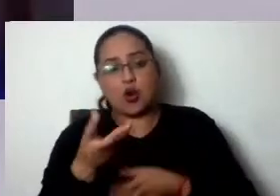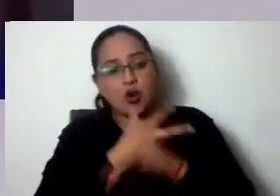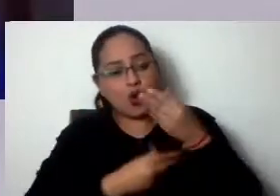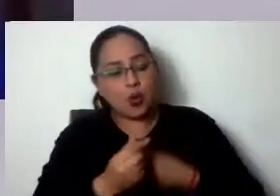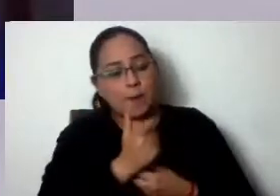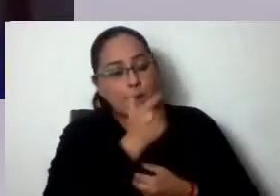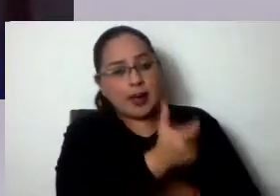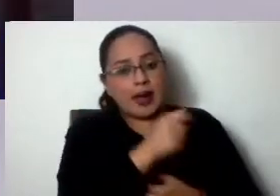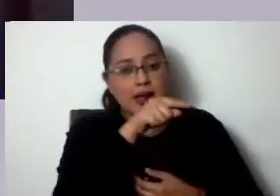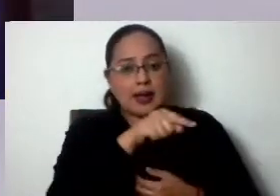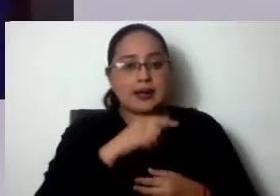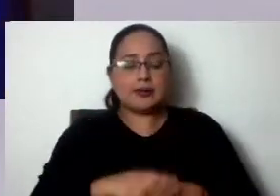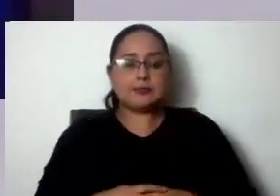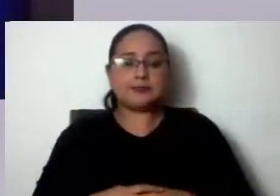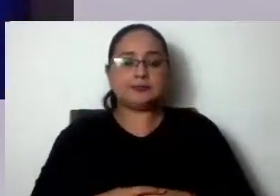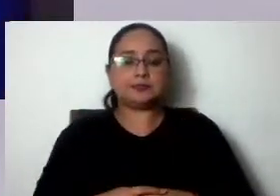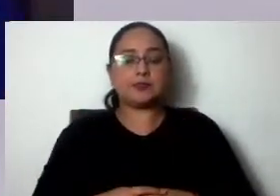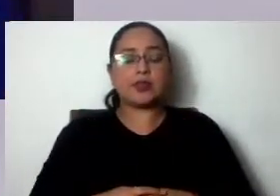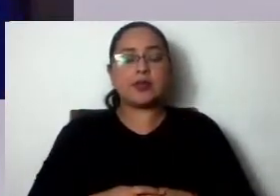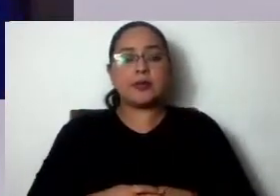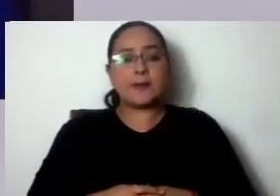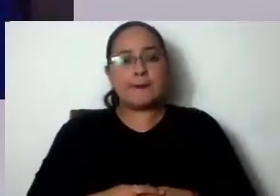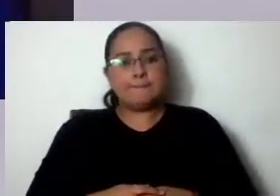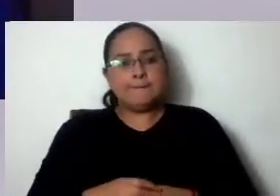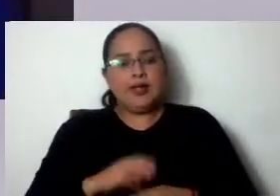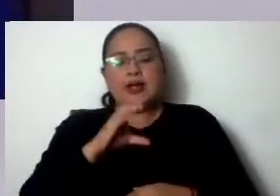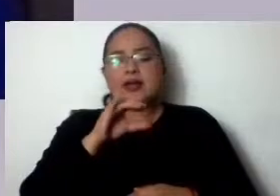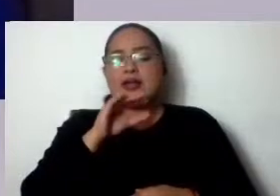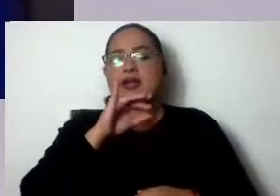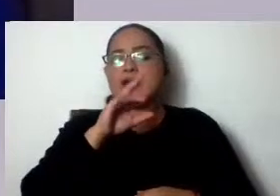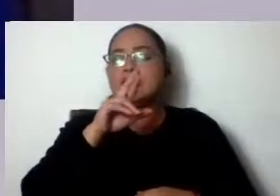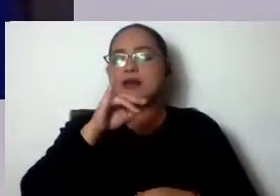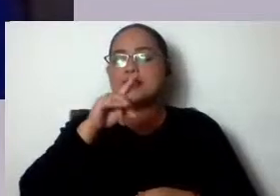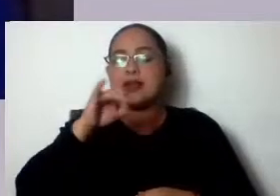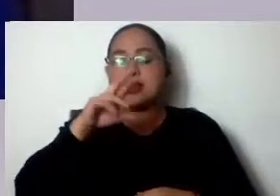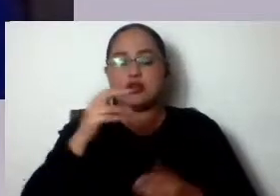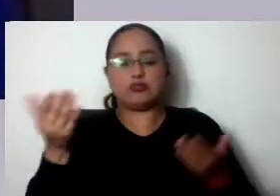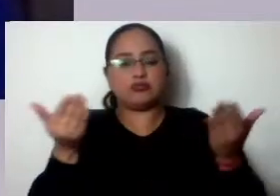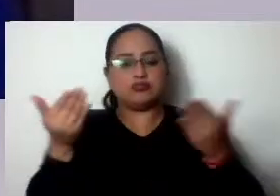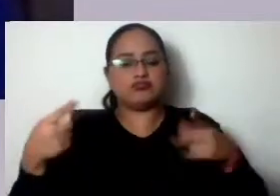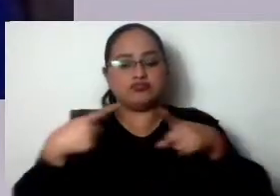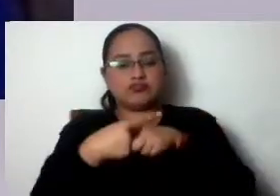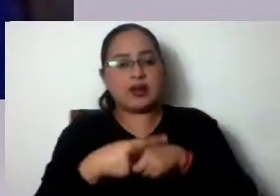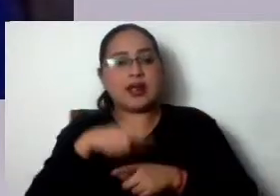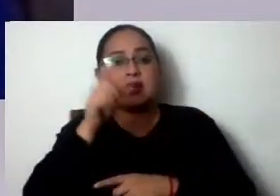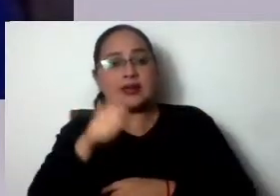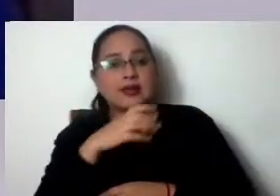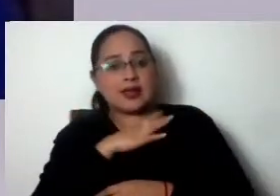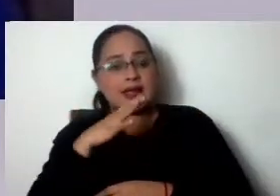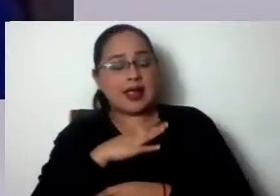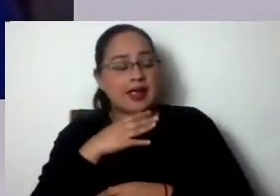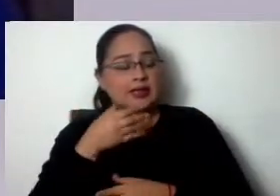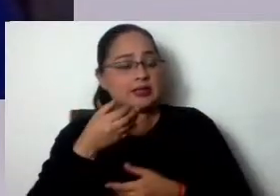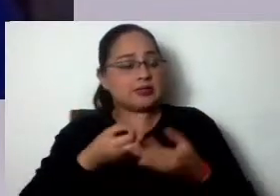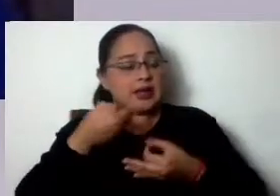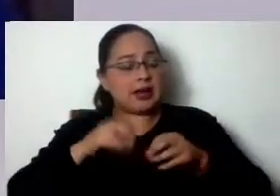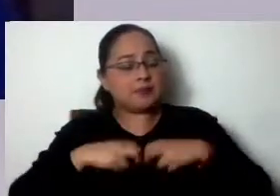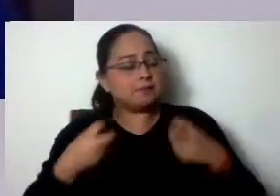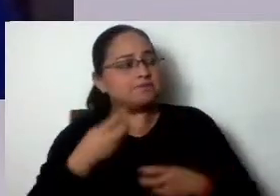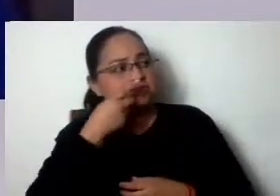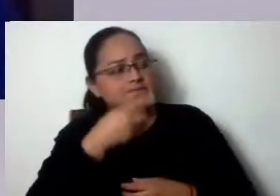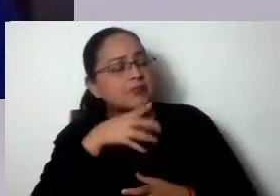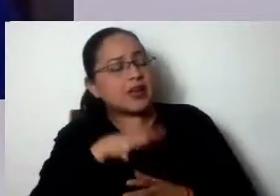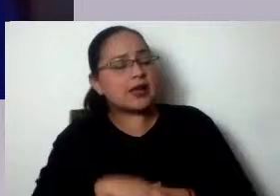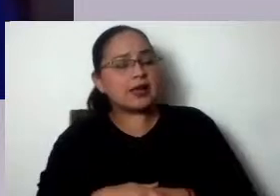particular viste la contradicción de criterios la sala precisó como punto de divergencia a dilucidar si en esos